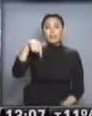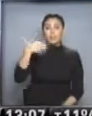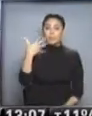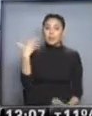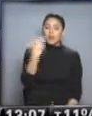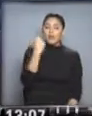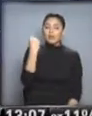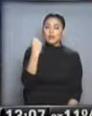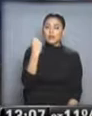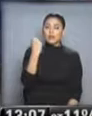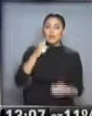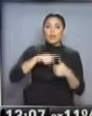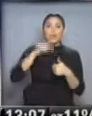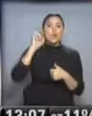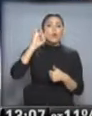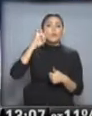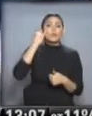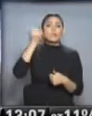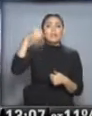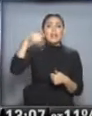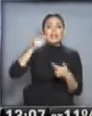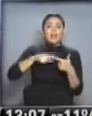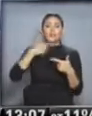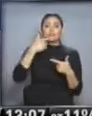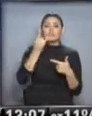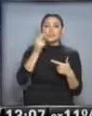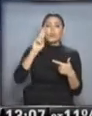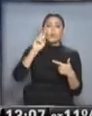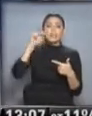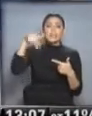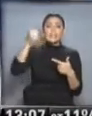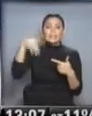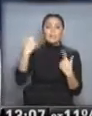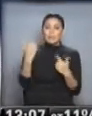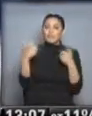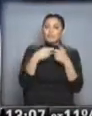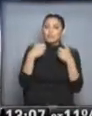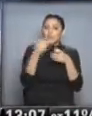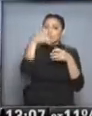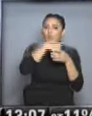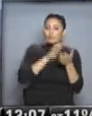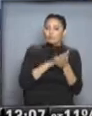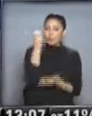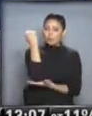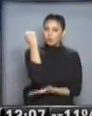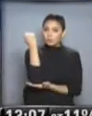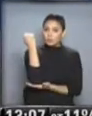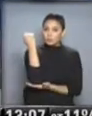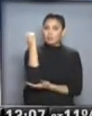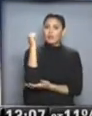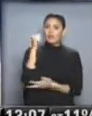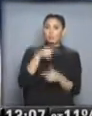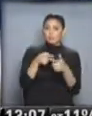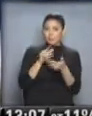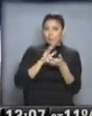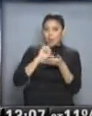que guyana y surinam sean socios del mercosur estratégicos en lo económico y por supuesto el tema